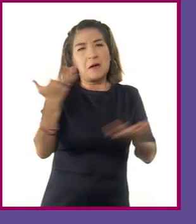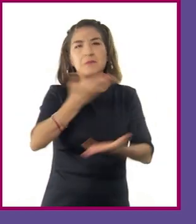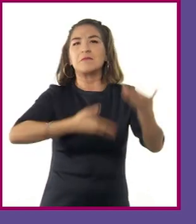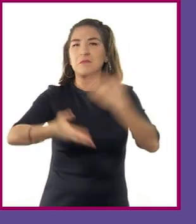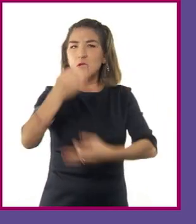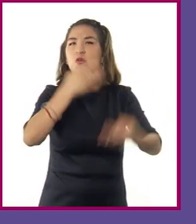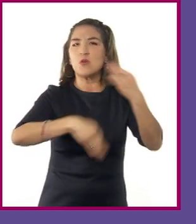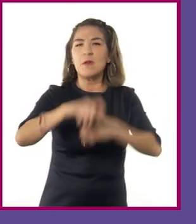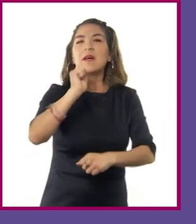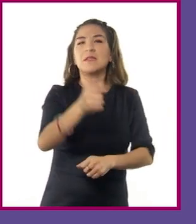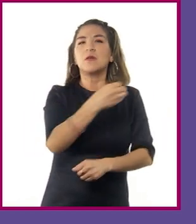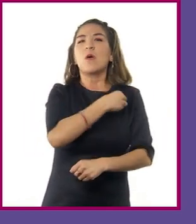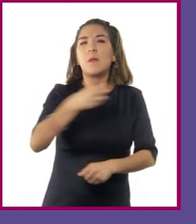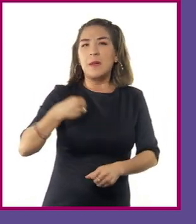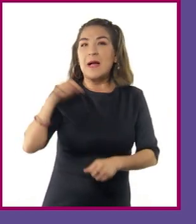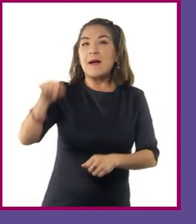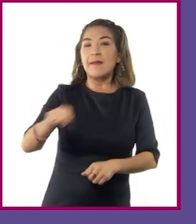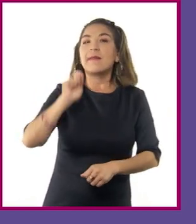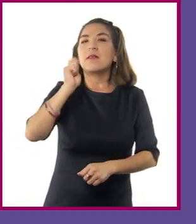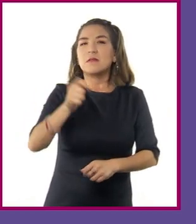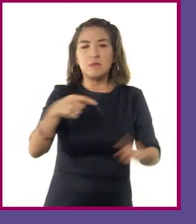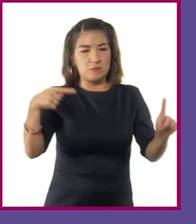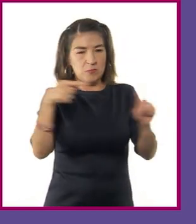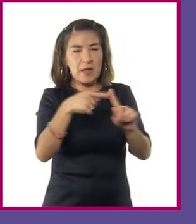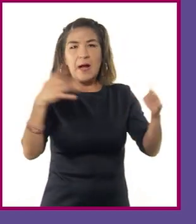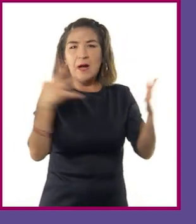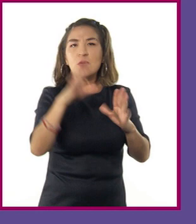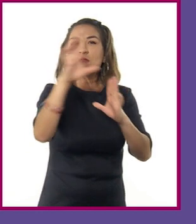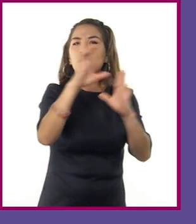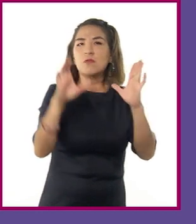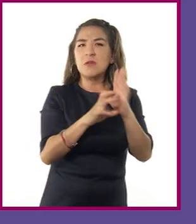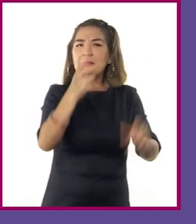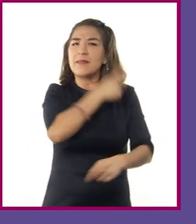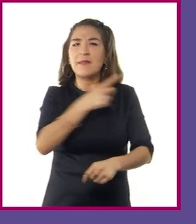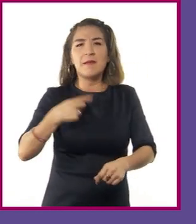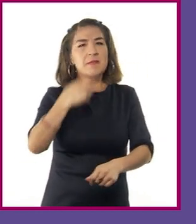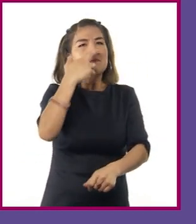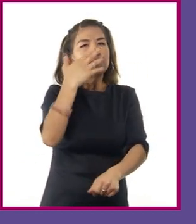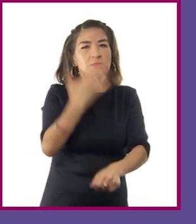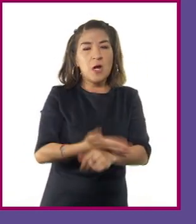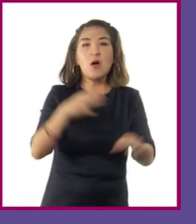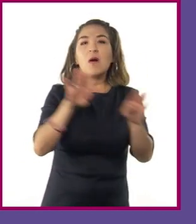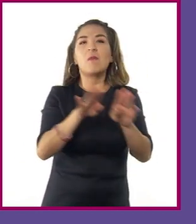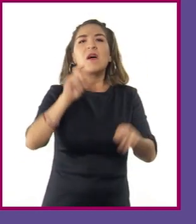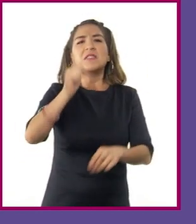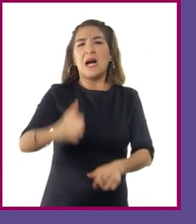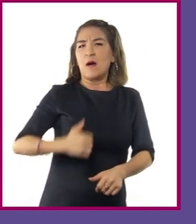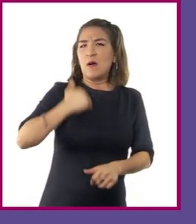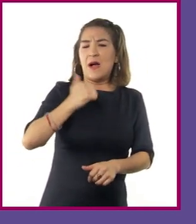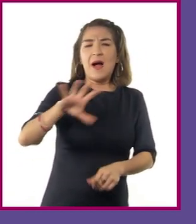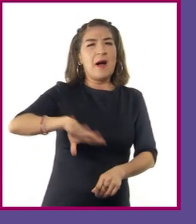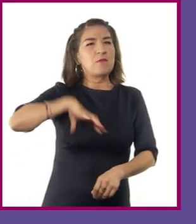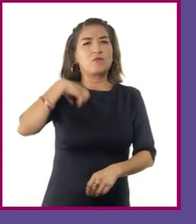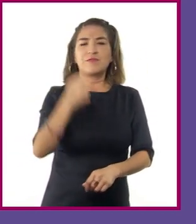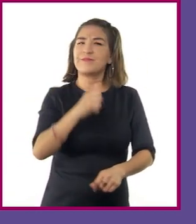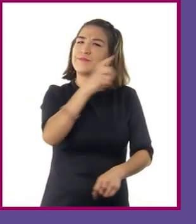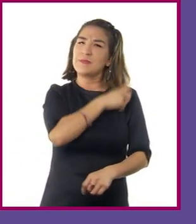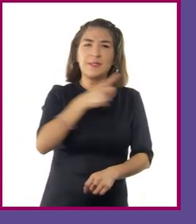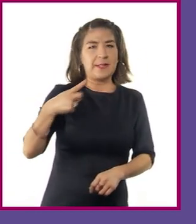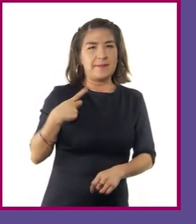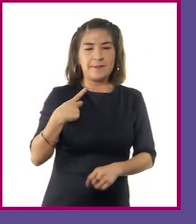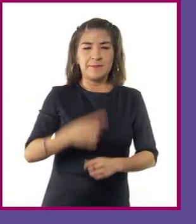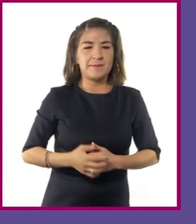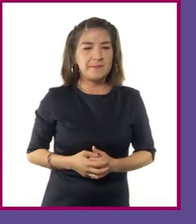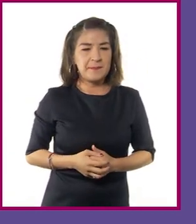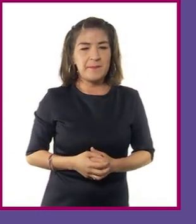obliga a la autoridad a apegarse a la Constitución y a no cometer arbitrariedades. En